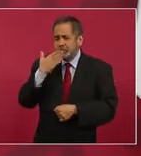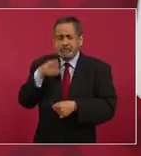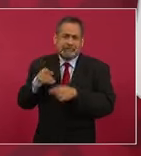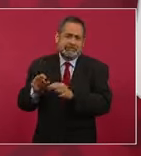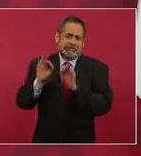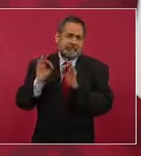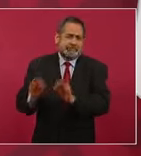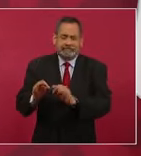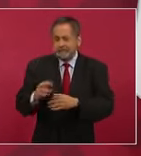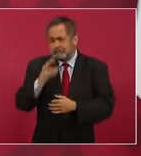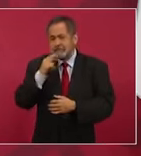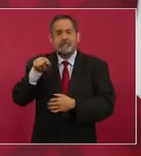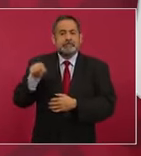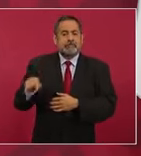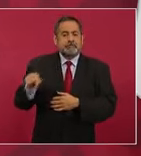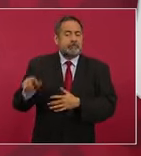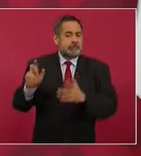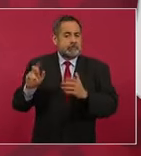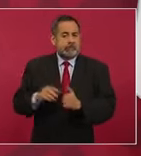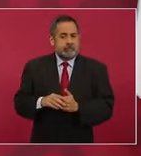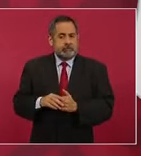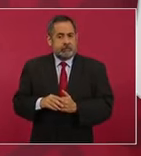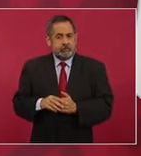Lo más nutritivo es